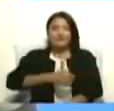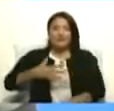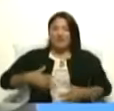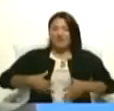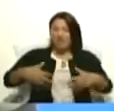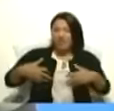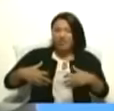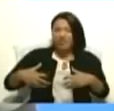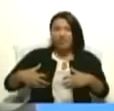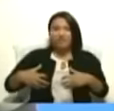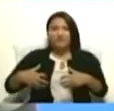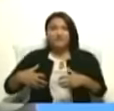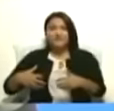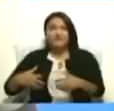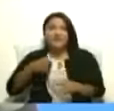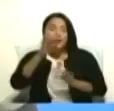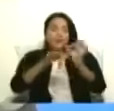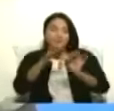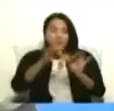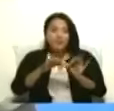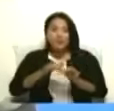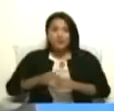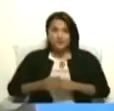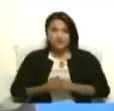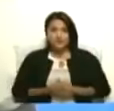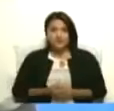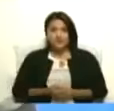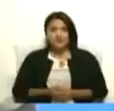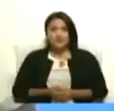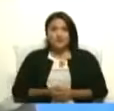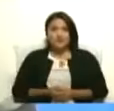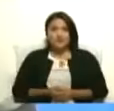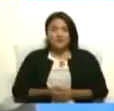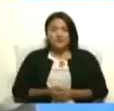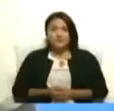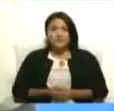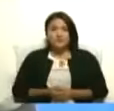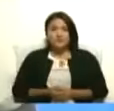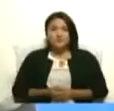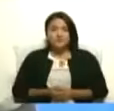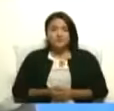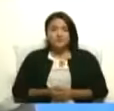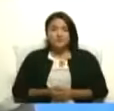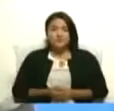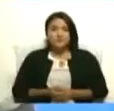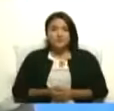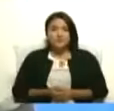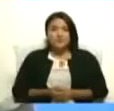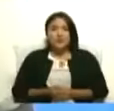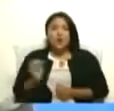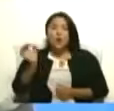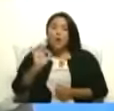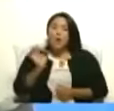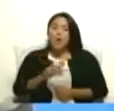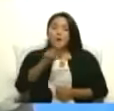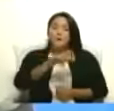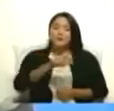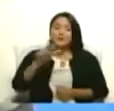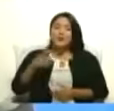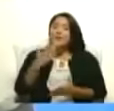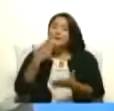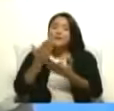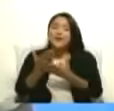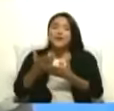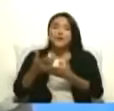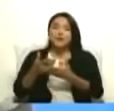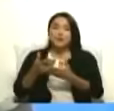derecha a esas viudas del paquete como los llamaban antes a esos que pidieron bloqueos y sanciones